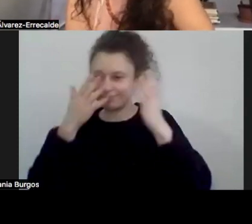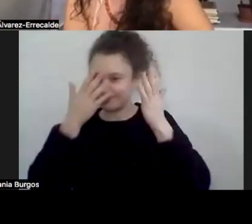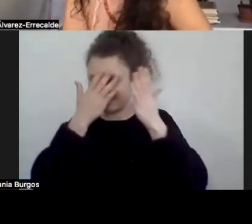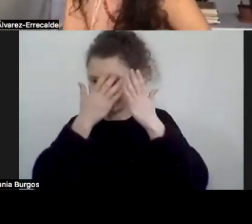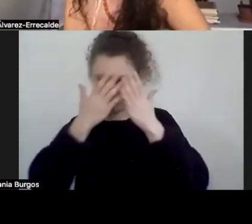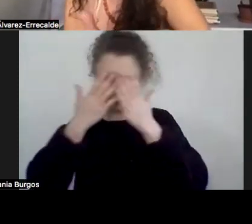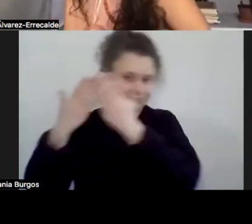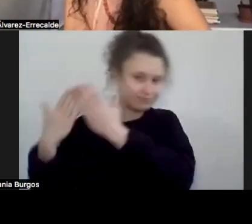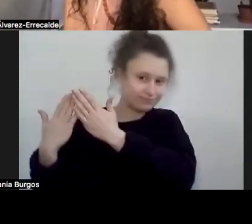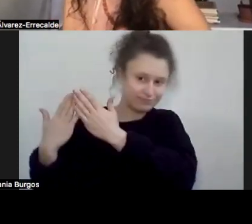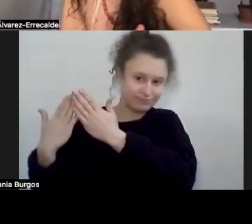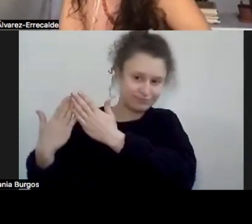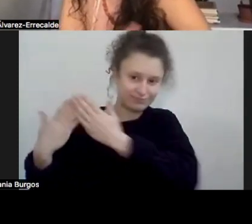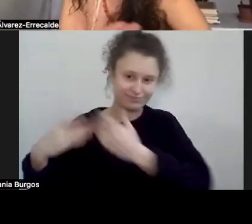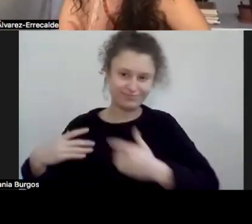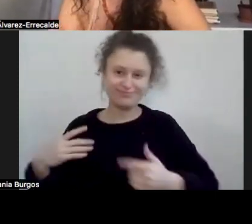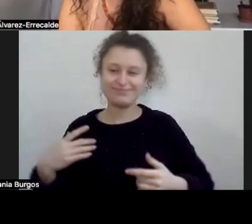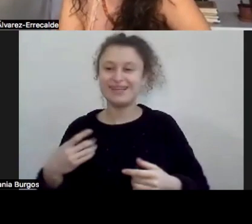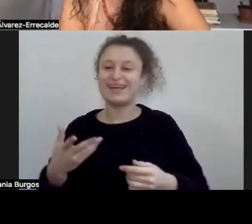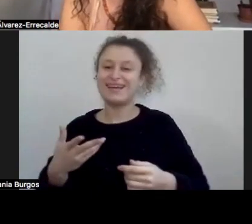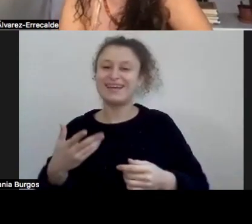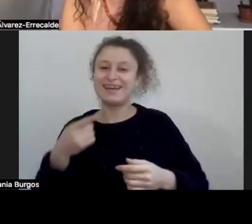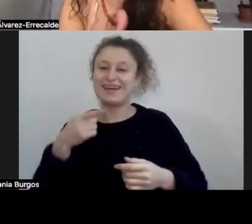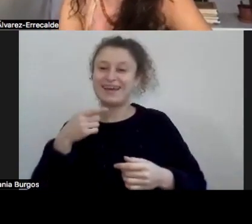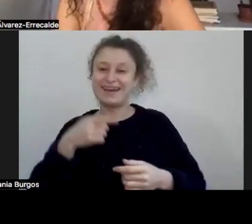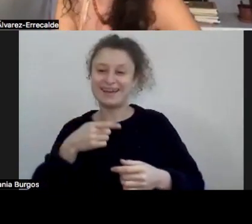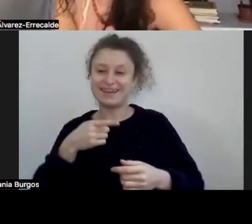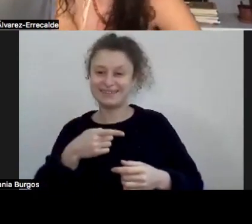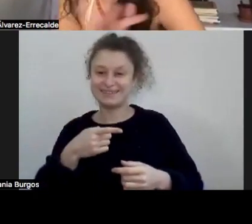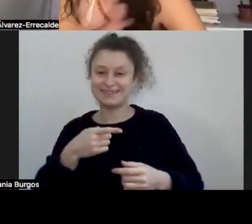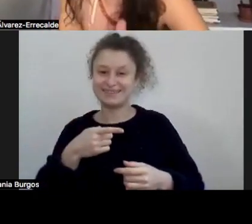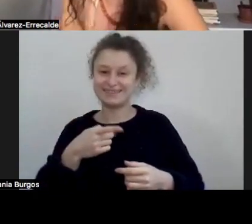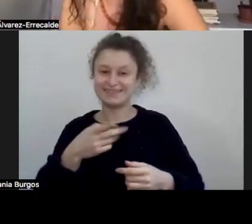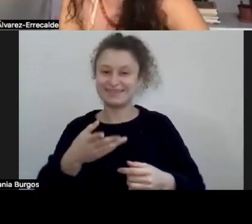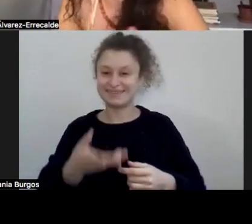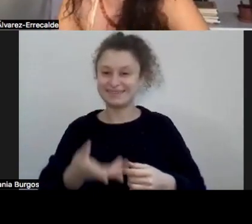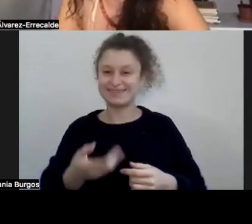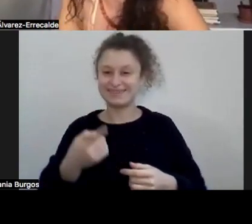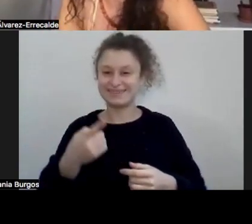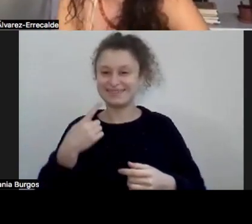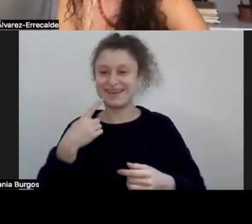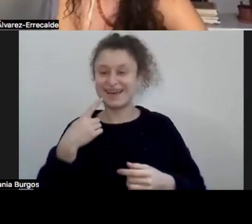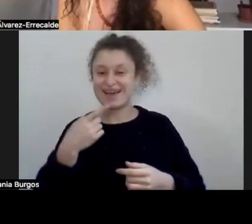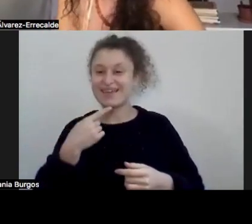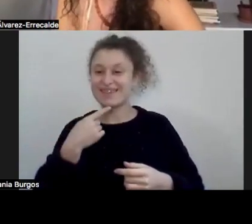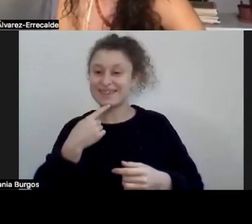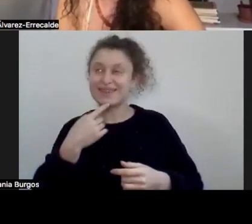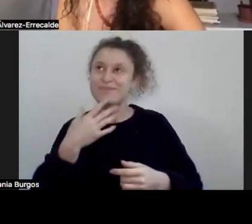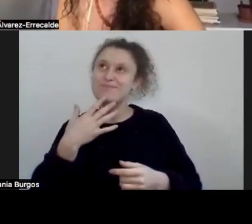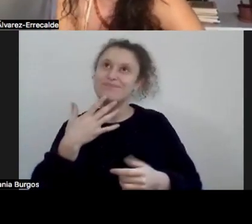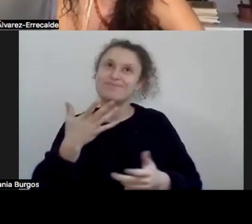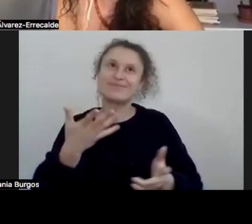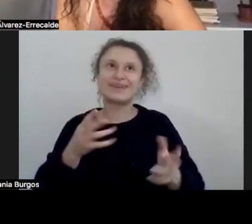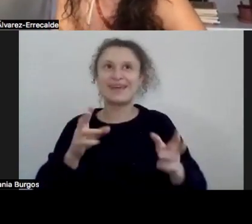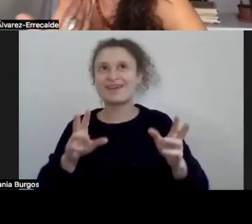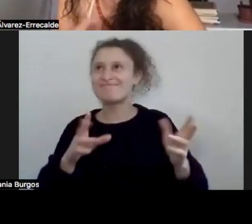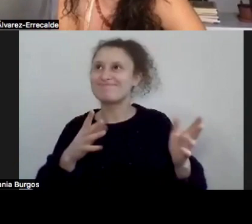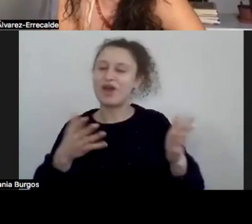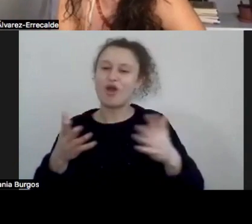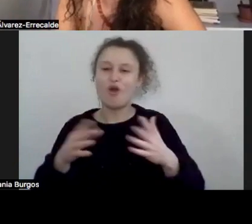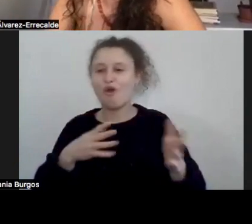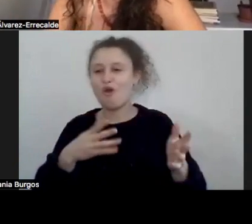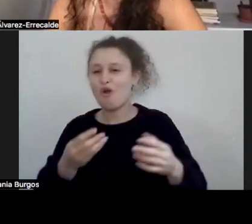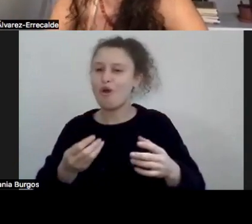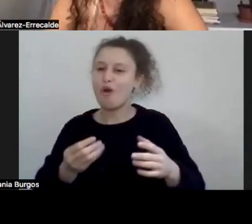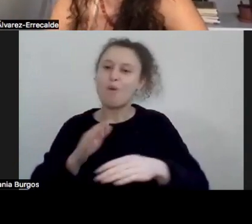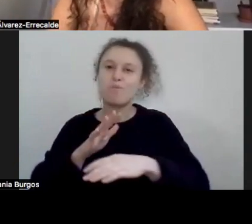y participó en la foto de la mejor manera, haciéndole ver a su mamá que no está bueno que se esconda en su discapacidad